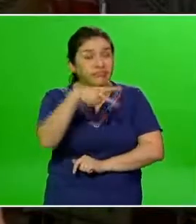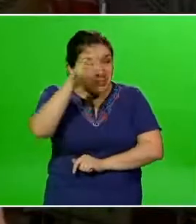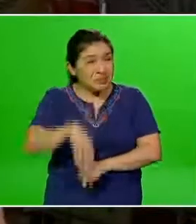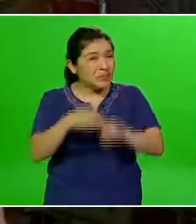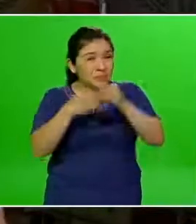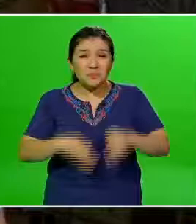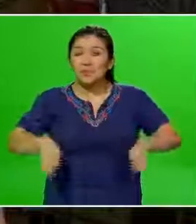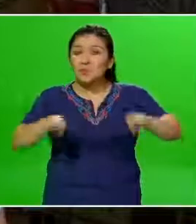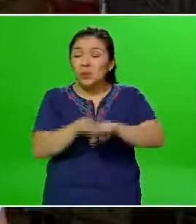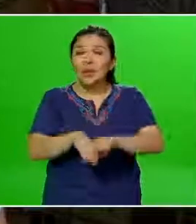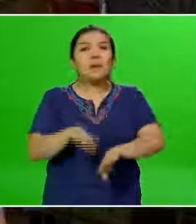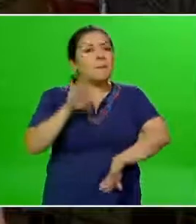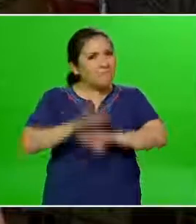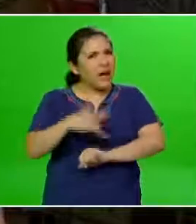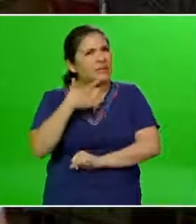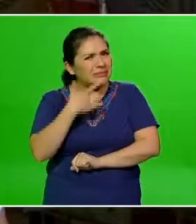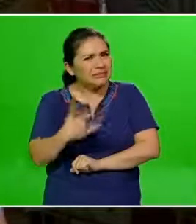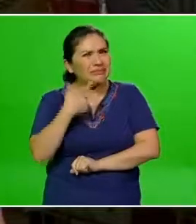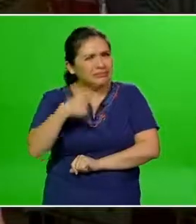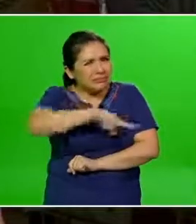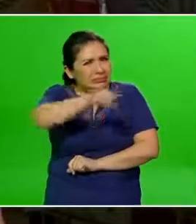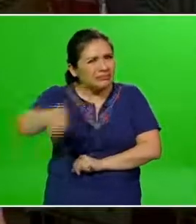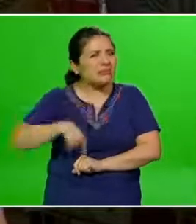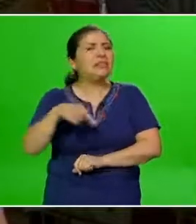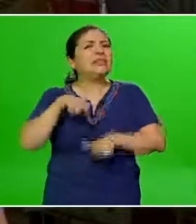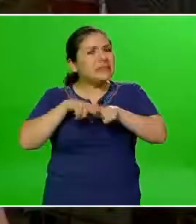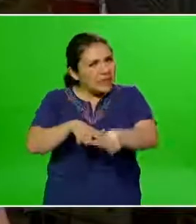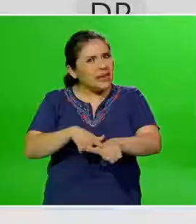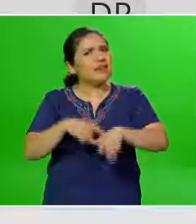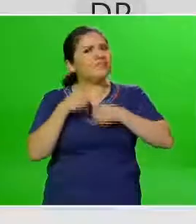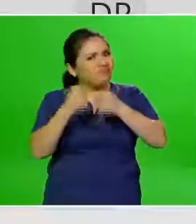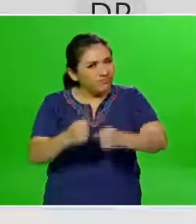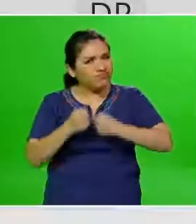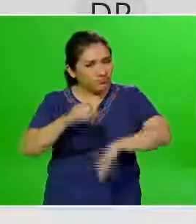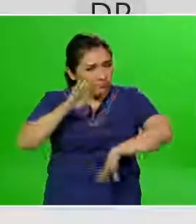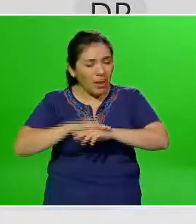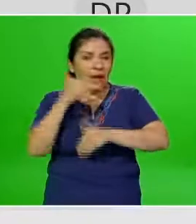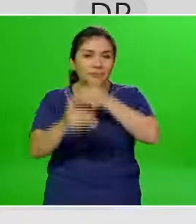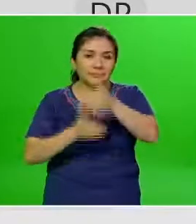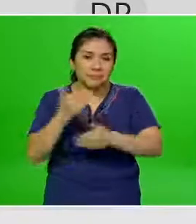que echarle ganas, que no bajar la guardia y seguir adelante.